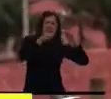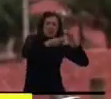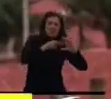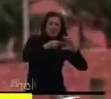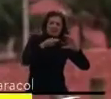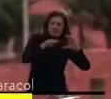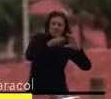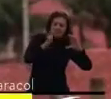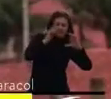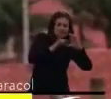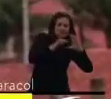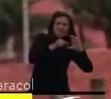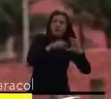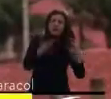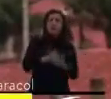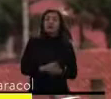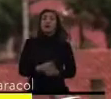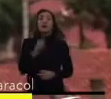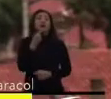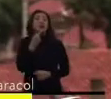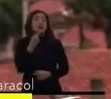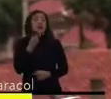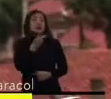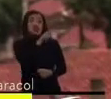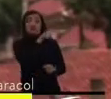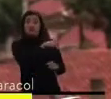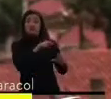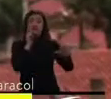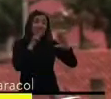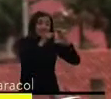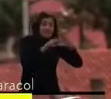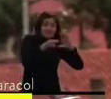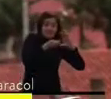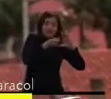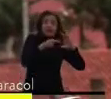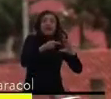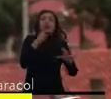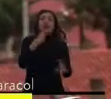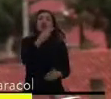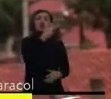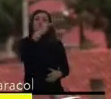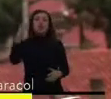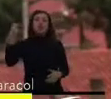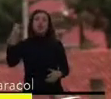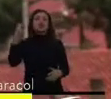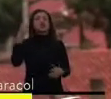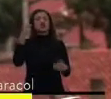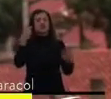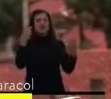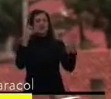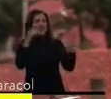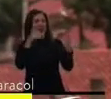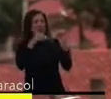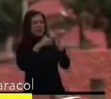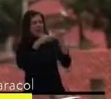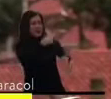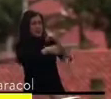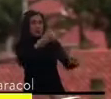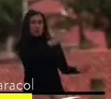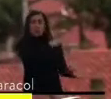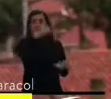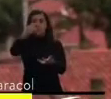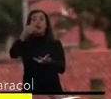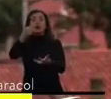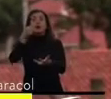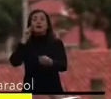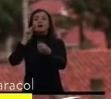la Contraloría asegura que de los 226 mil millones de pesos que han sido girados en créditos subsidiados para mitigar la crisis, tan solo